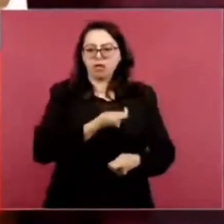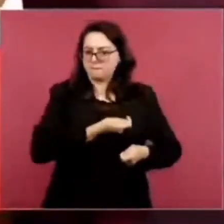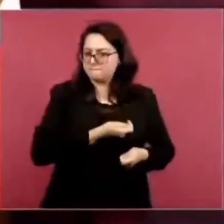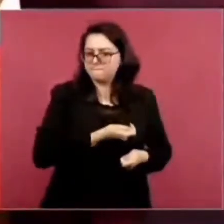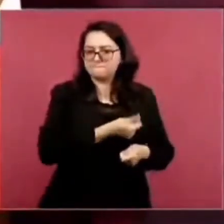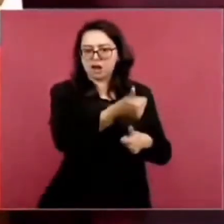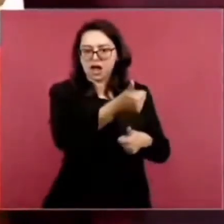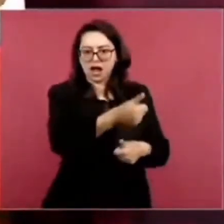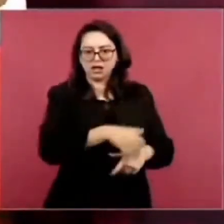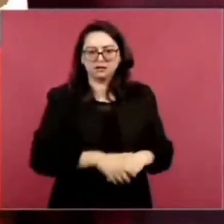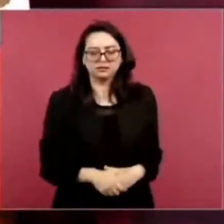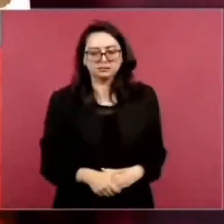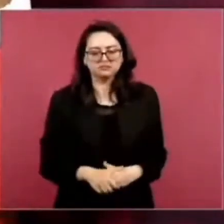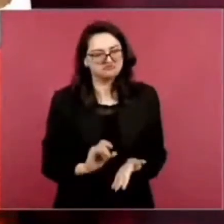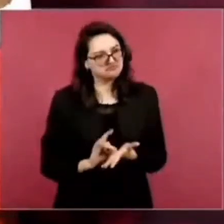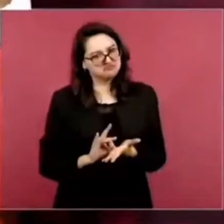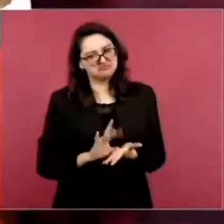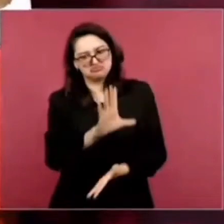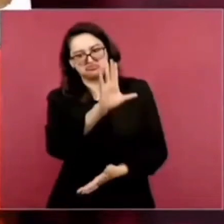aplicó conmigo